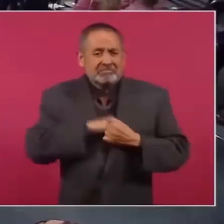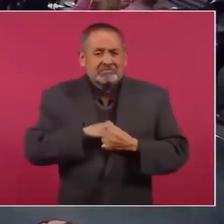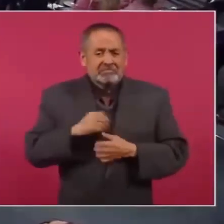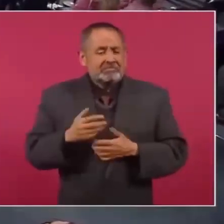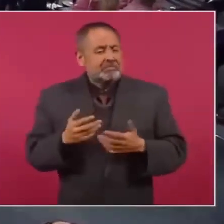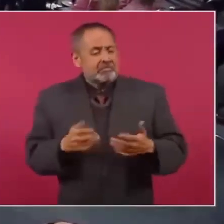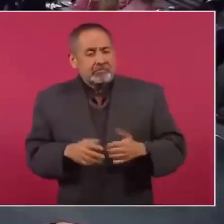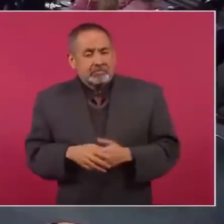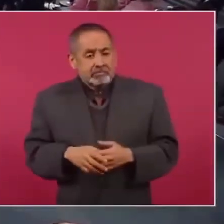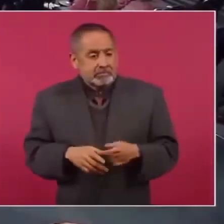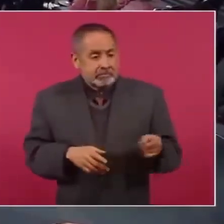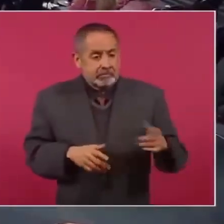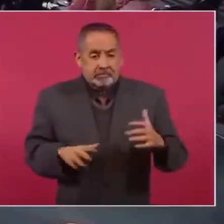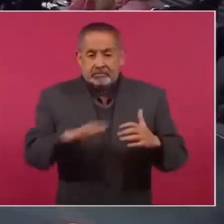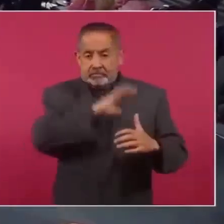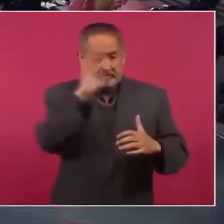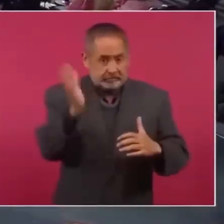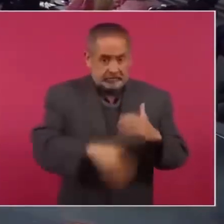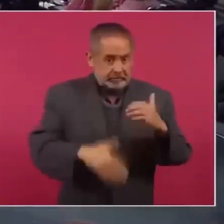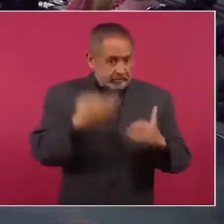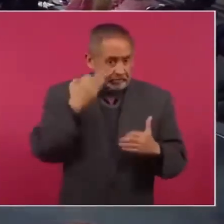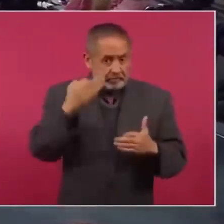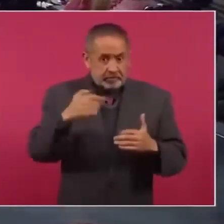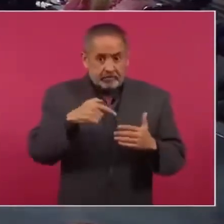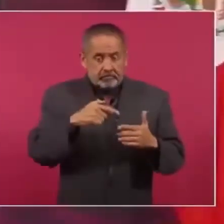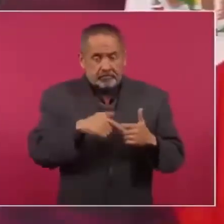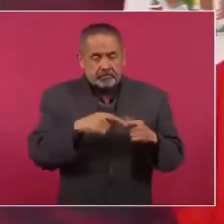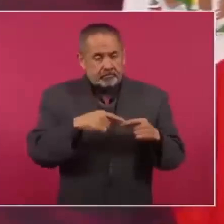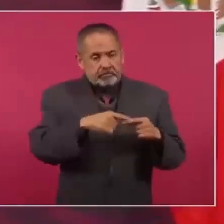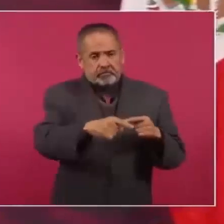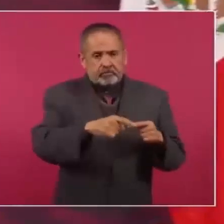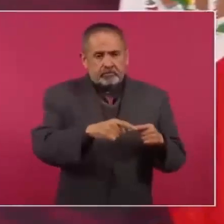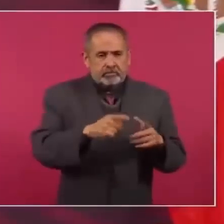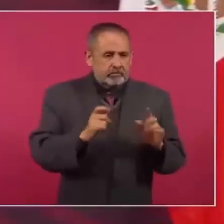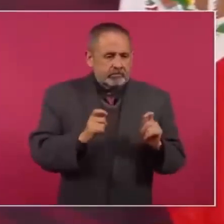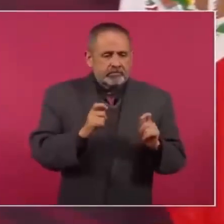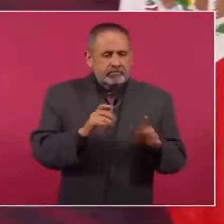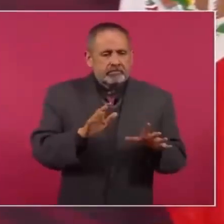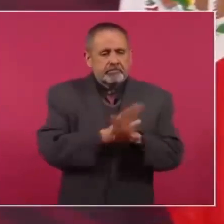se le termina su periodo por un cambio legal